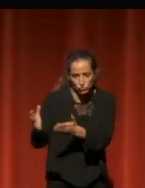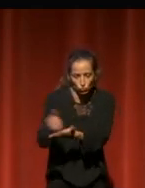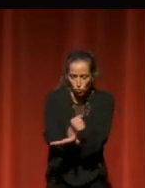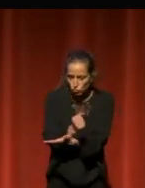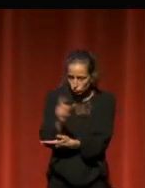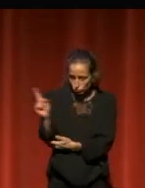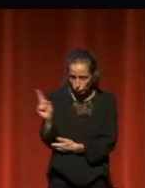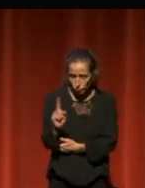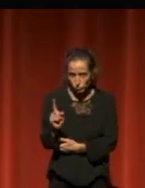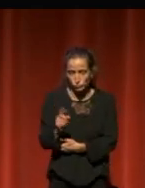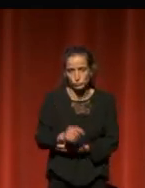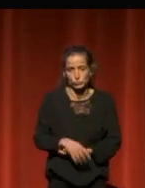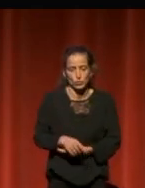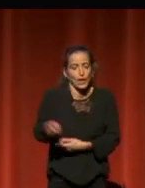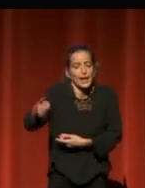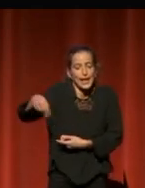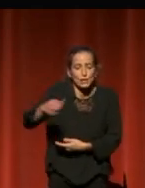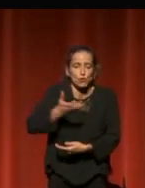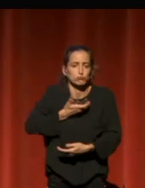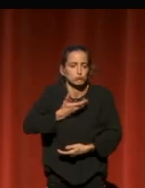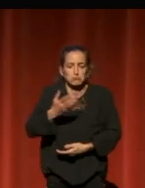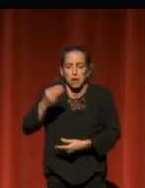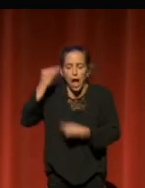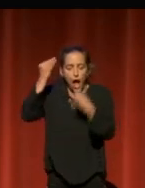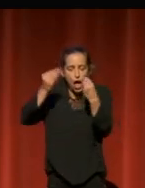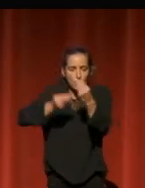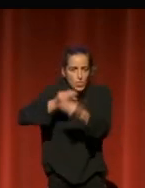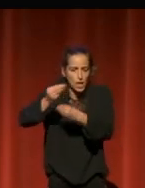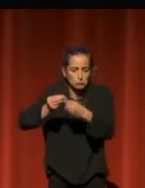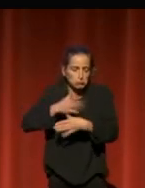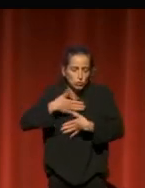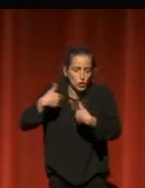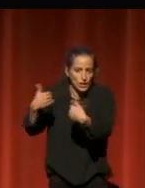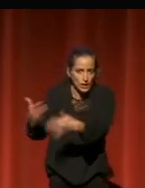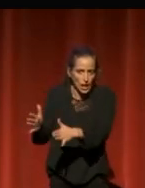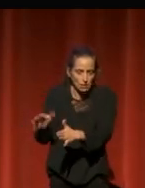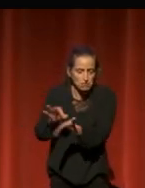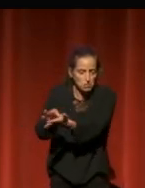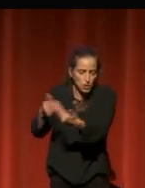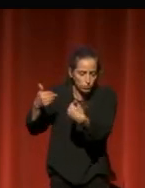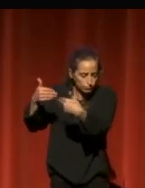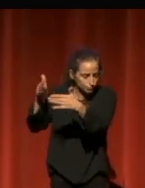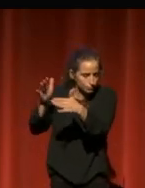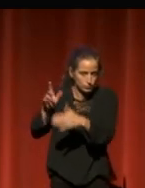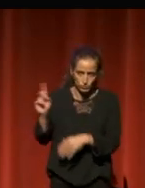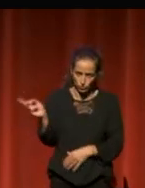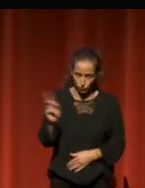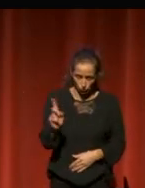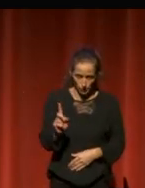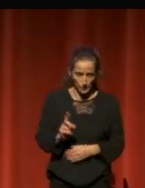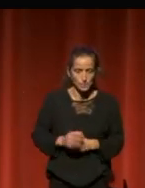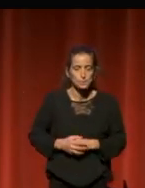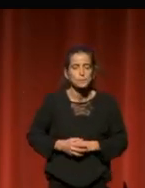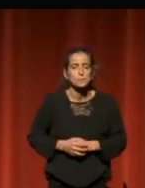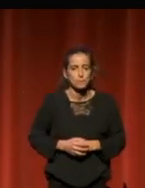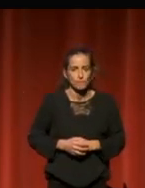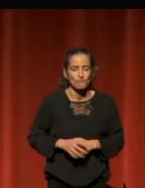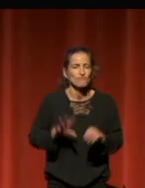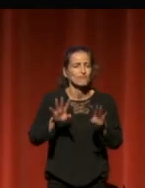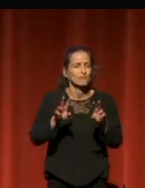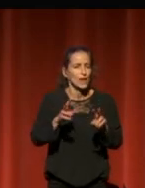y que además los ayuntamientos hagan y deshagan lo que quieran con esos servicios. Estamos hablando de, en este momento hay en torno a